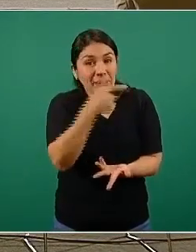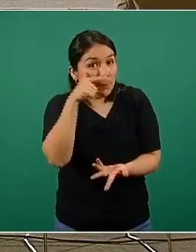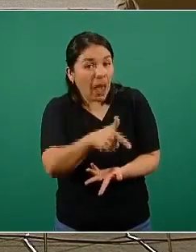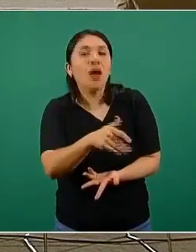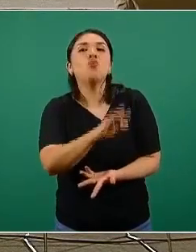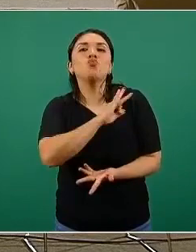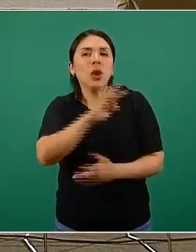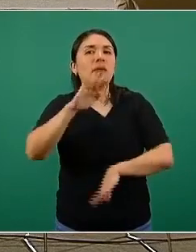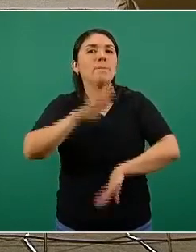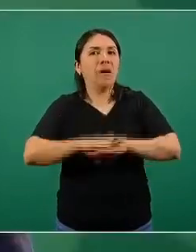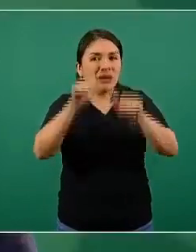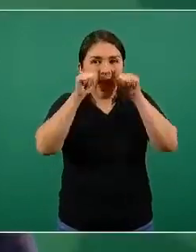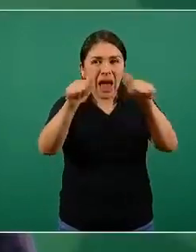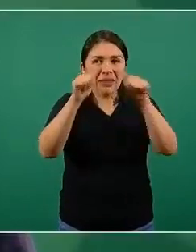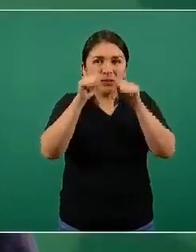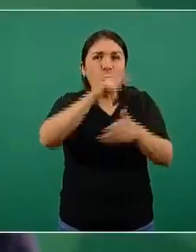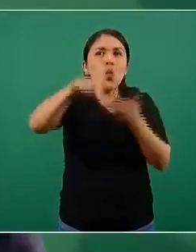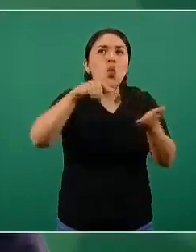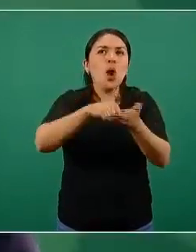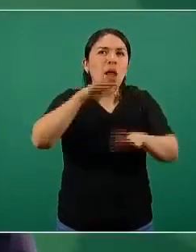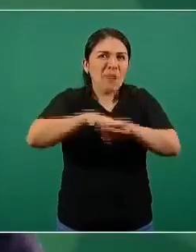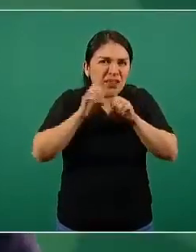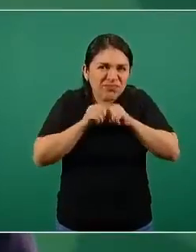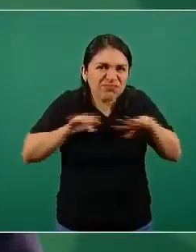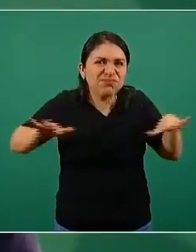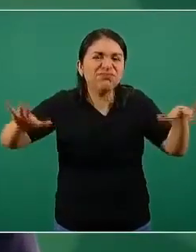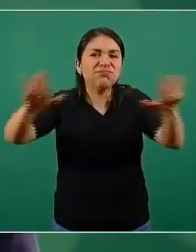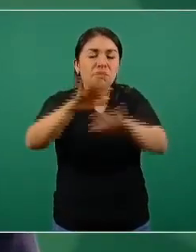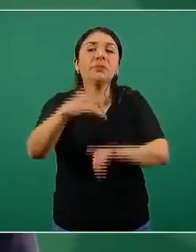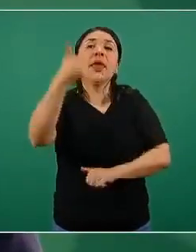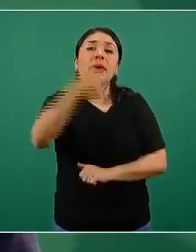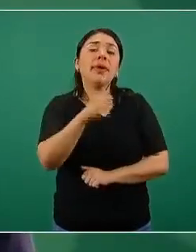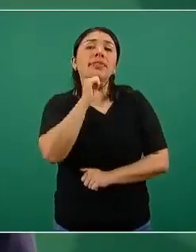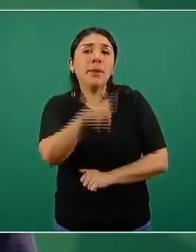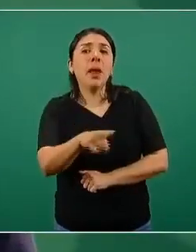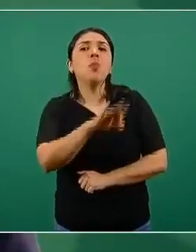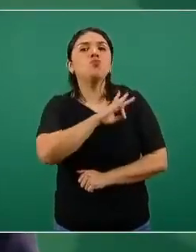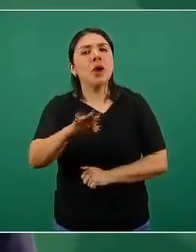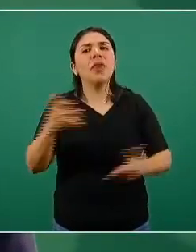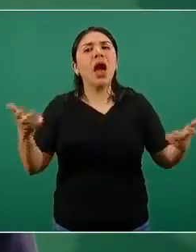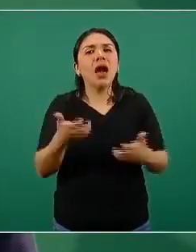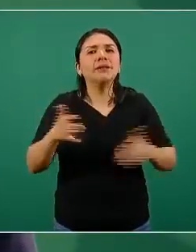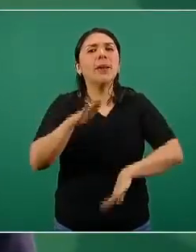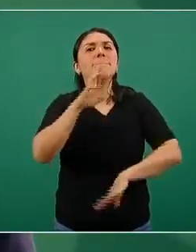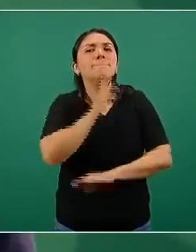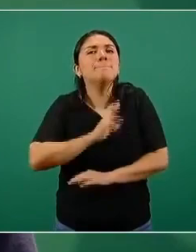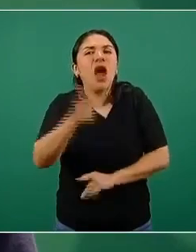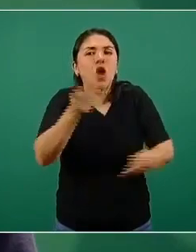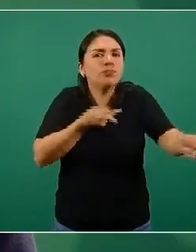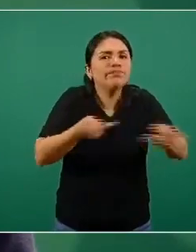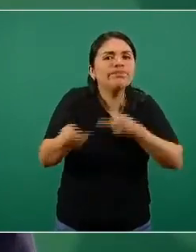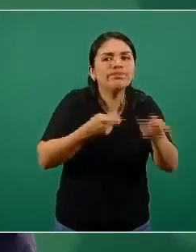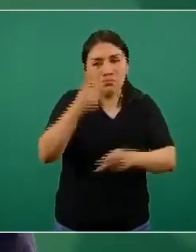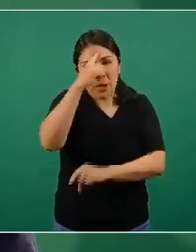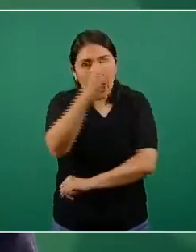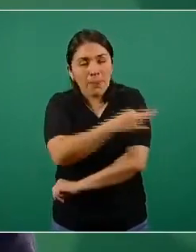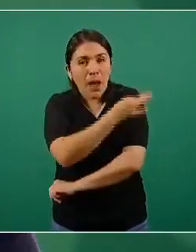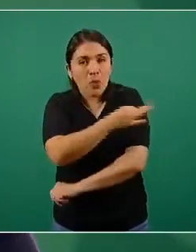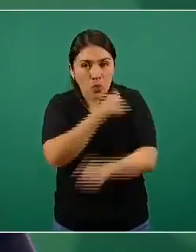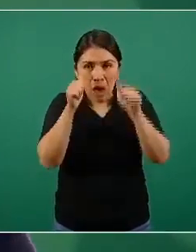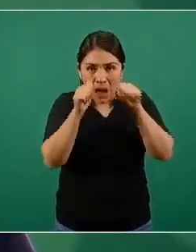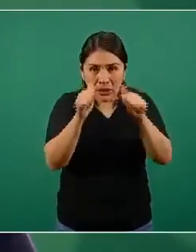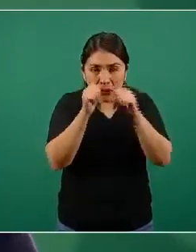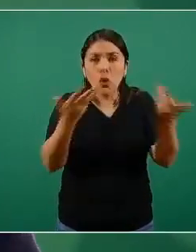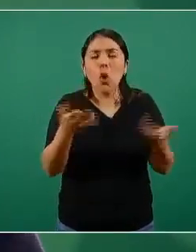ampliar las coberturas, pero por otro lado también permitía mejorar la operación. ¿De qué depende?